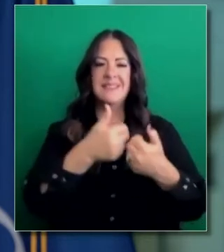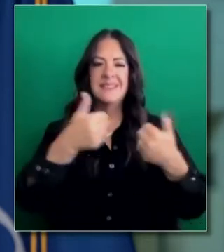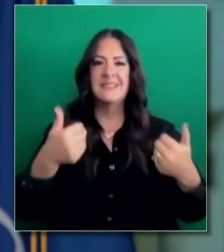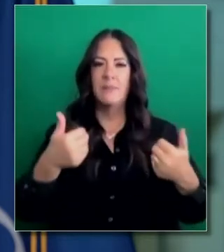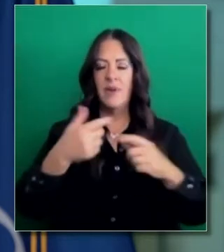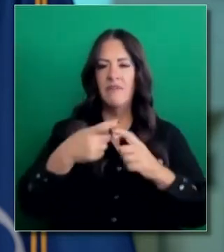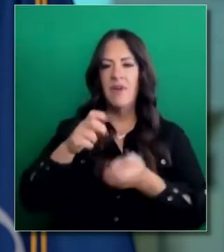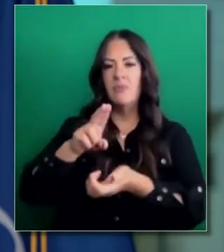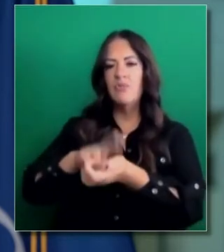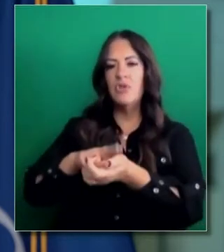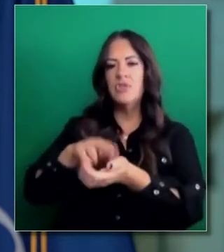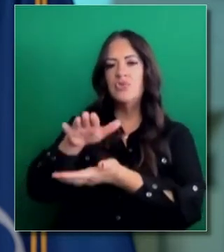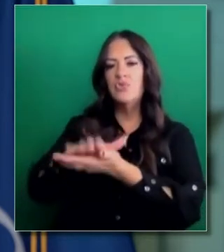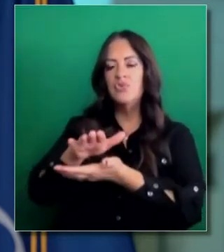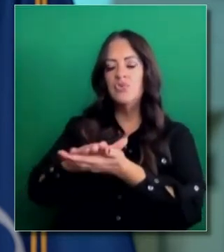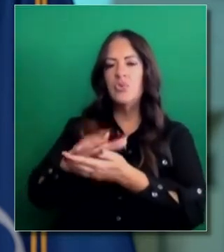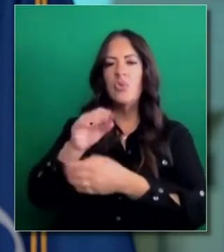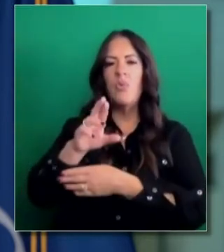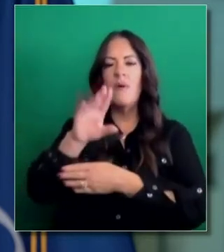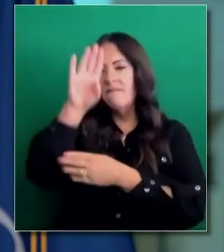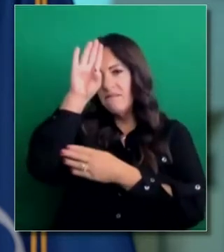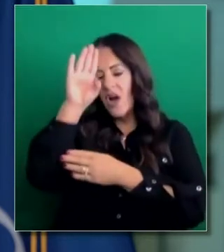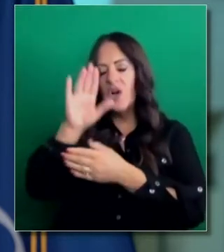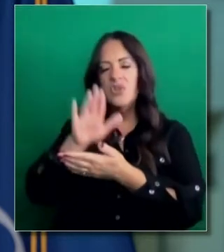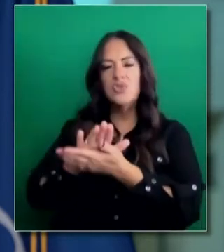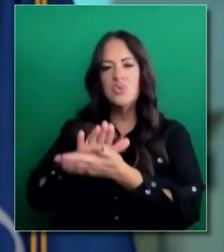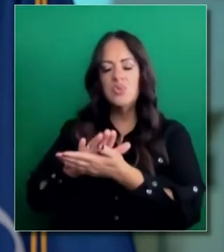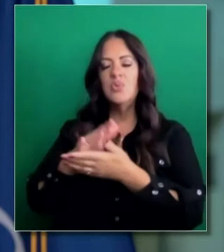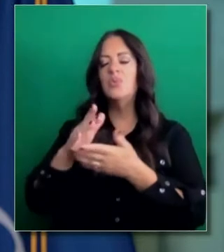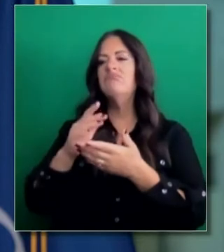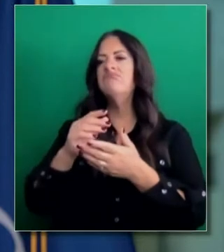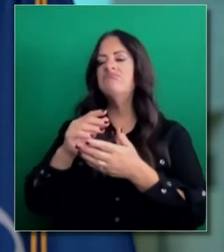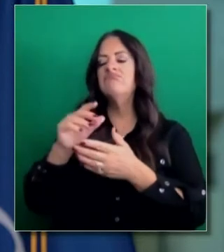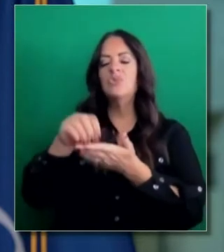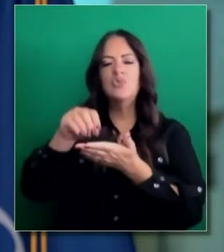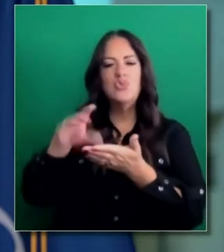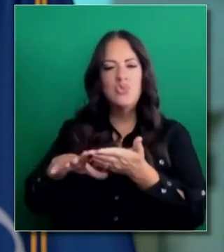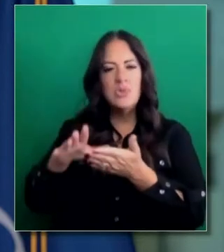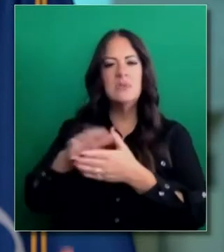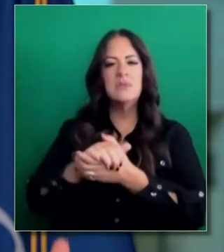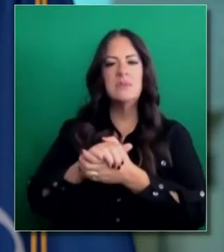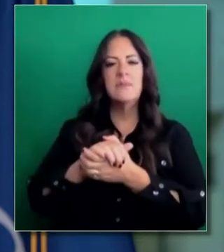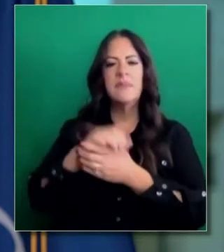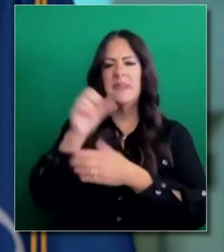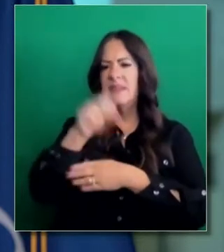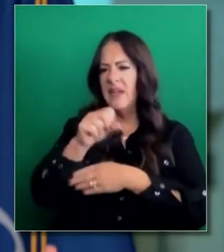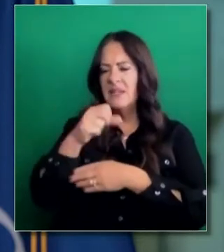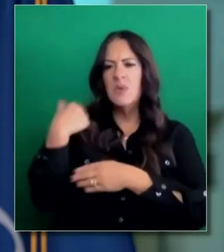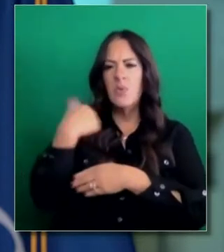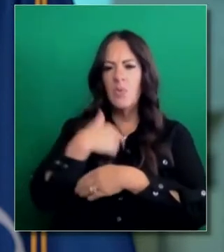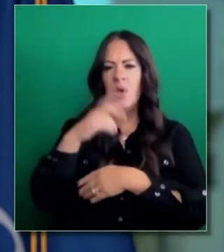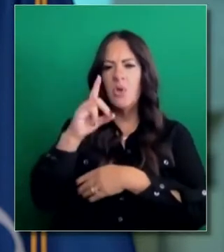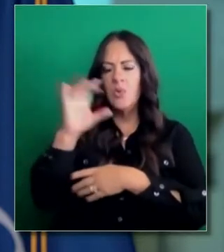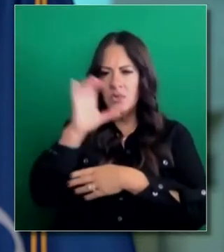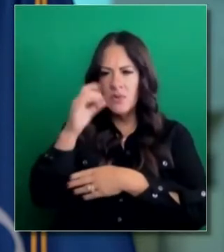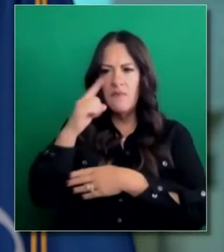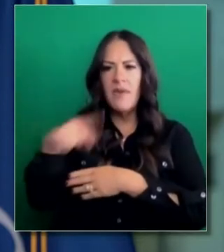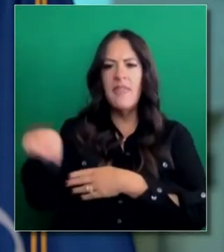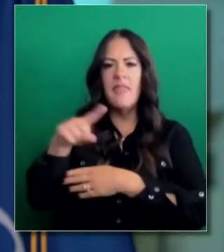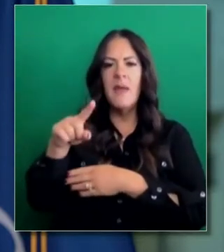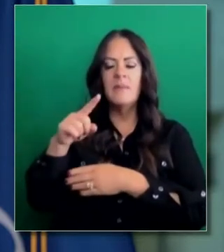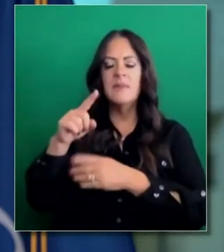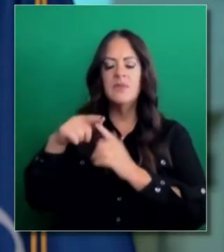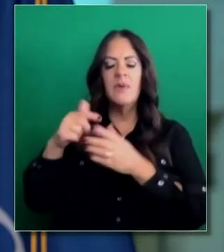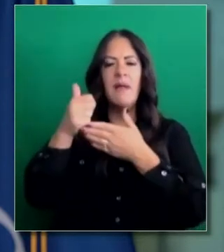enfermería y las agencias de bomberos dentro de muchas otras como ya vieron en la lista están siendo se les está pidiendo que